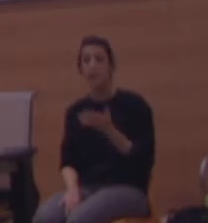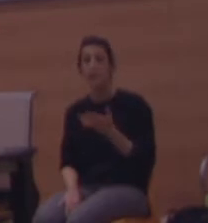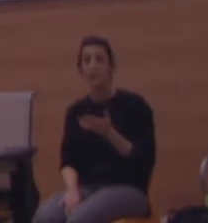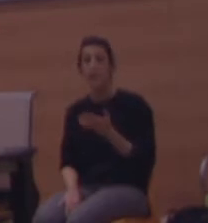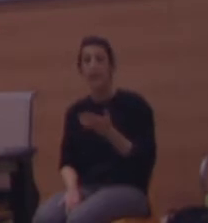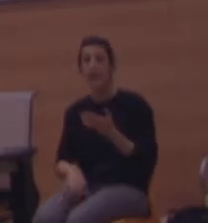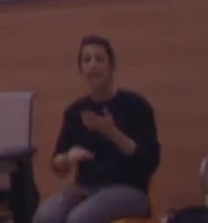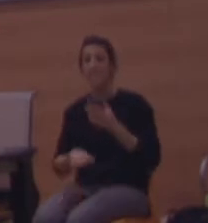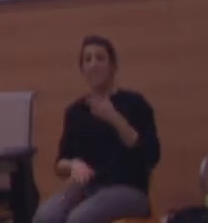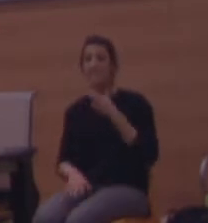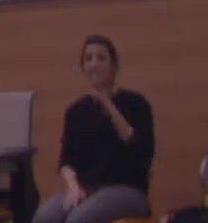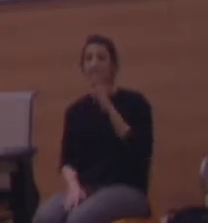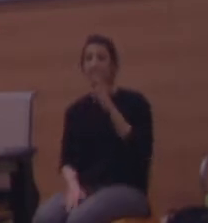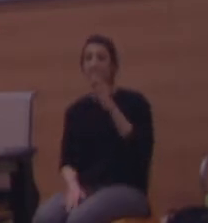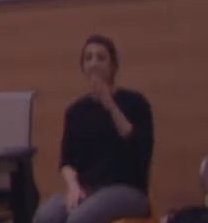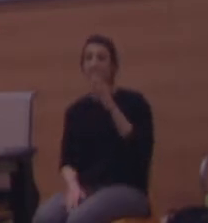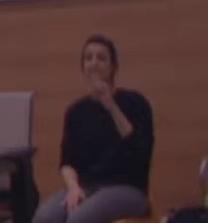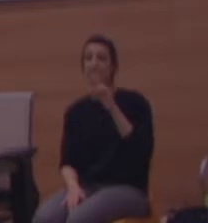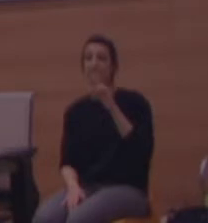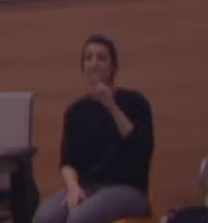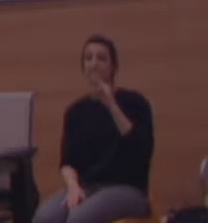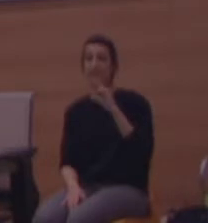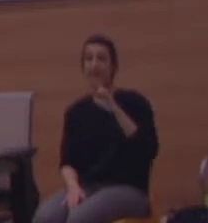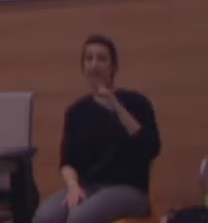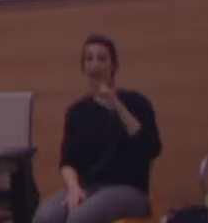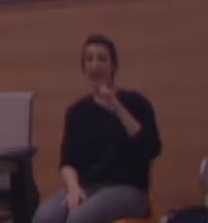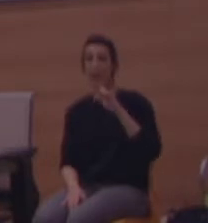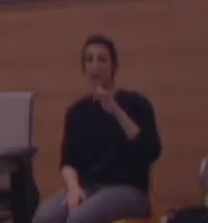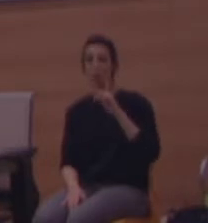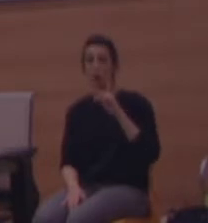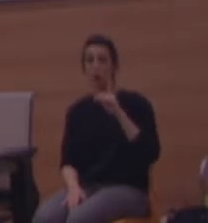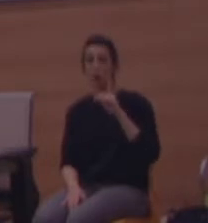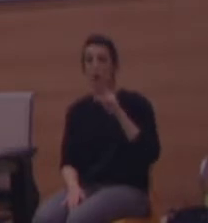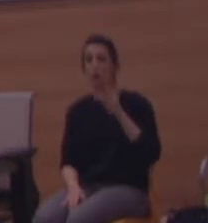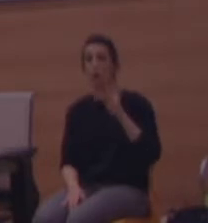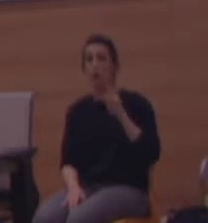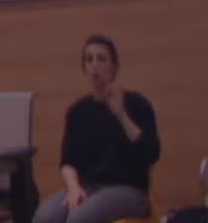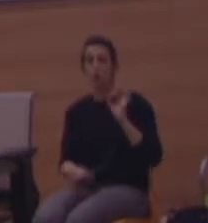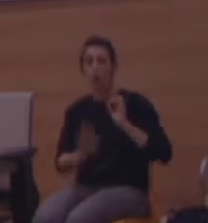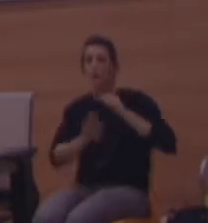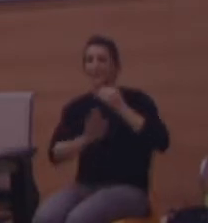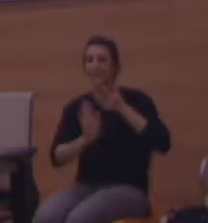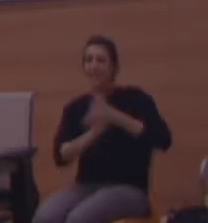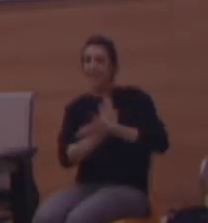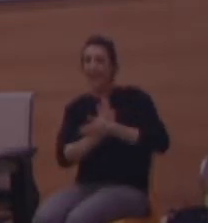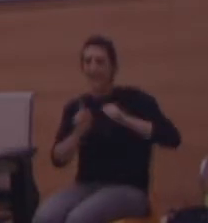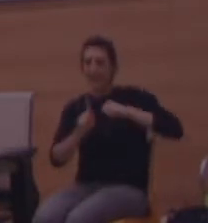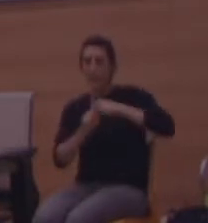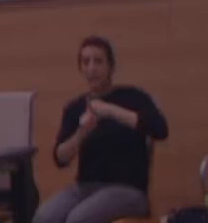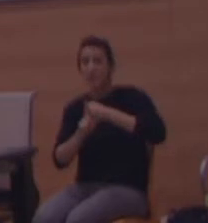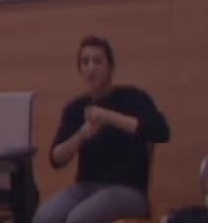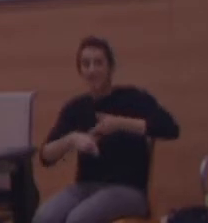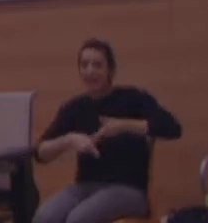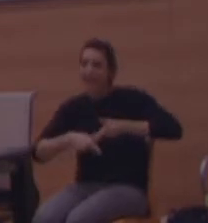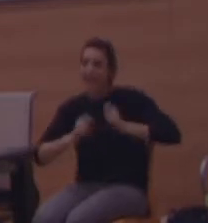el fieltro debe mantener la úlcera libre de la presión, aumenta la superficie, pone un apoyo